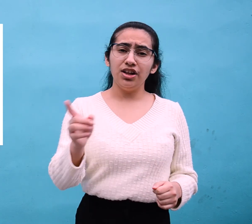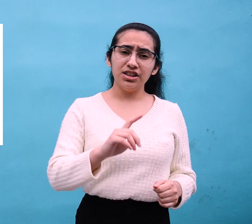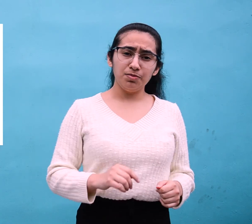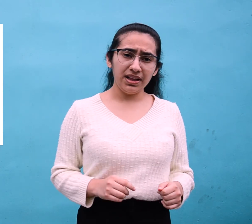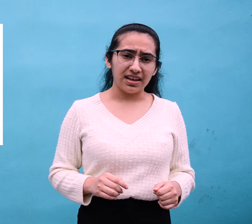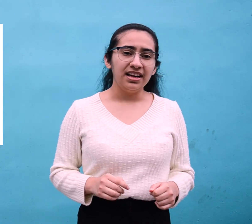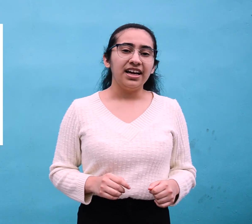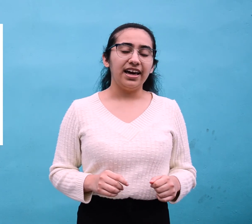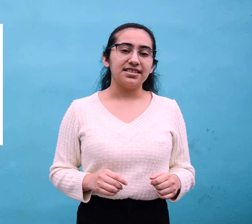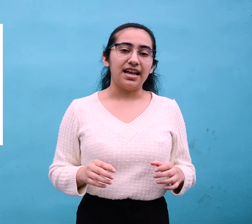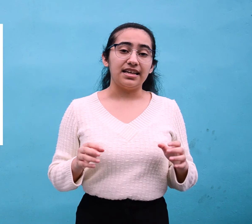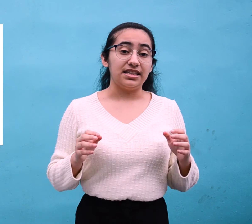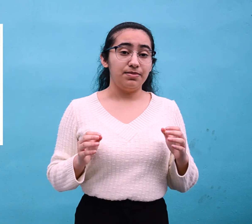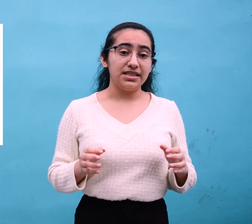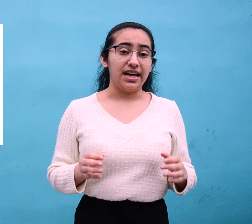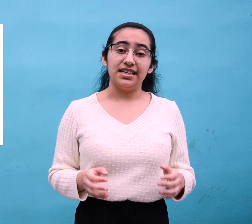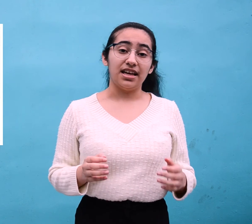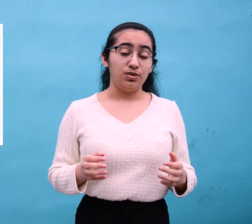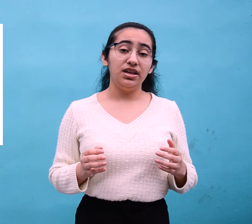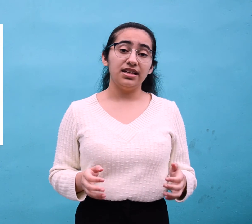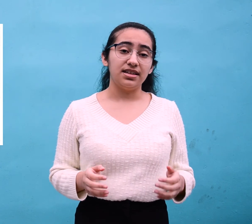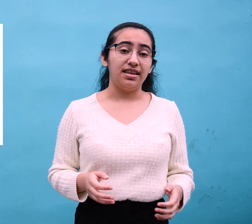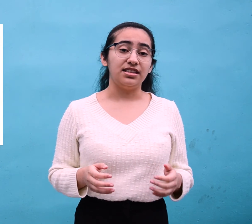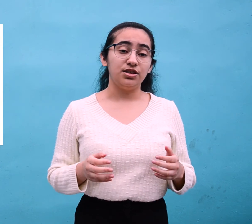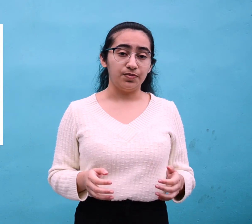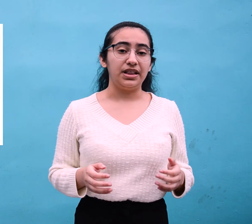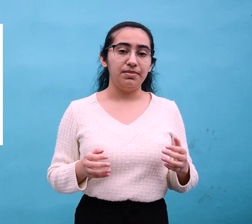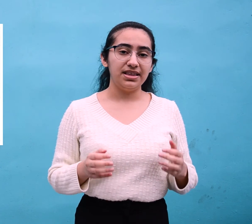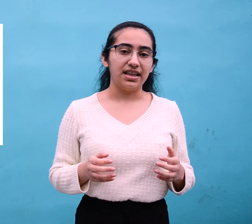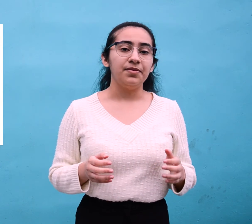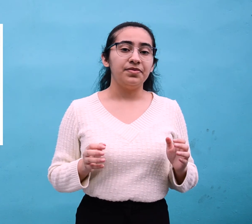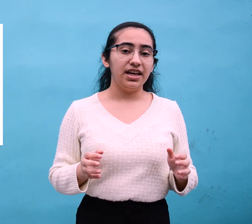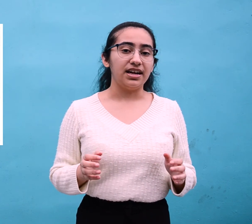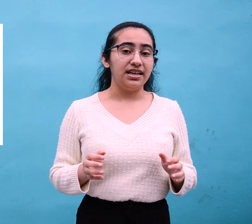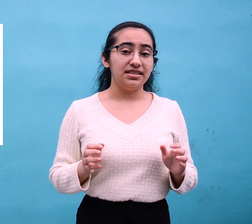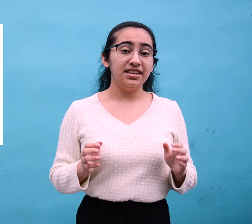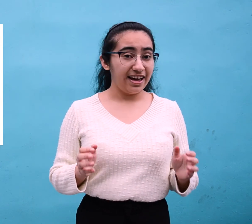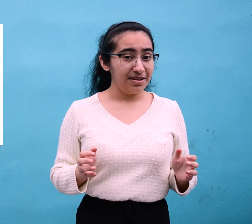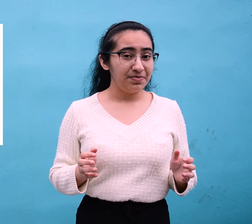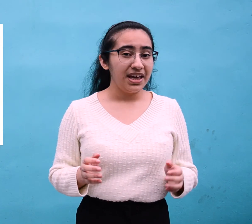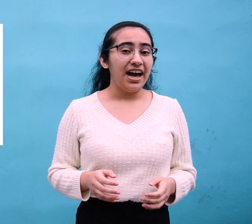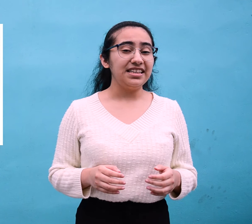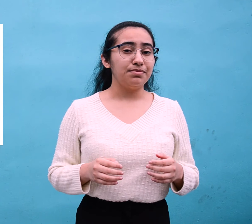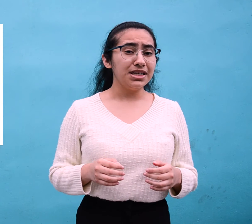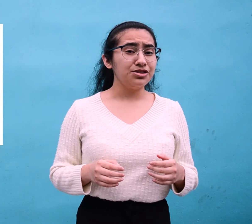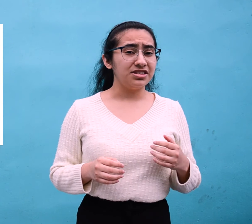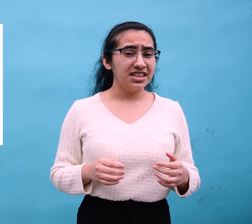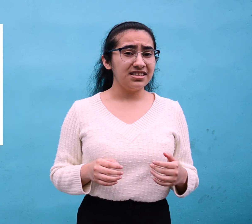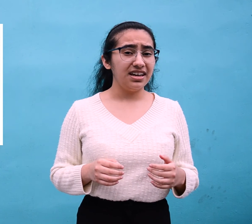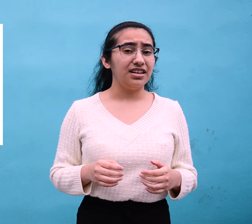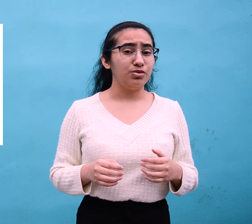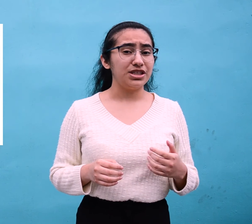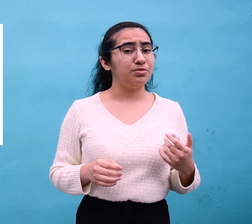y que no te sorprenda que hasta la cerveza estadounidense de edición limitada tierra incendiada hace más